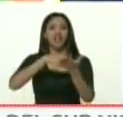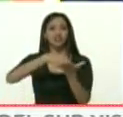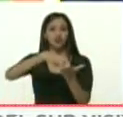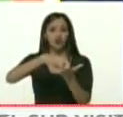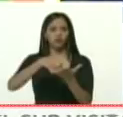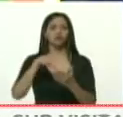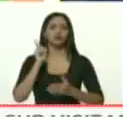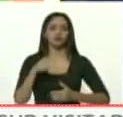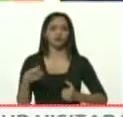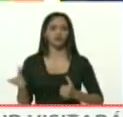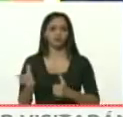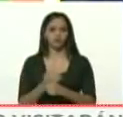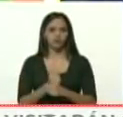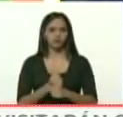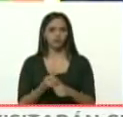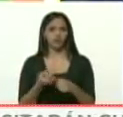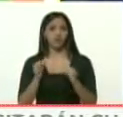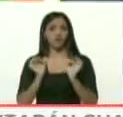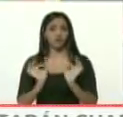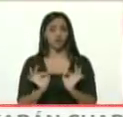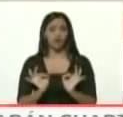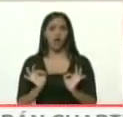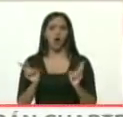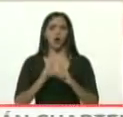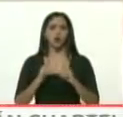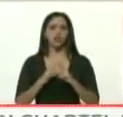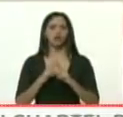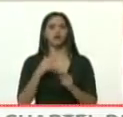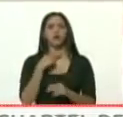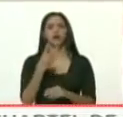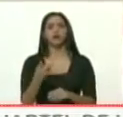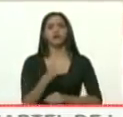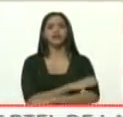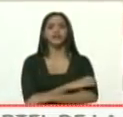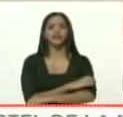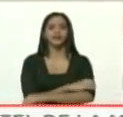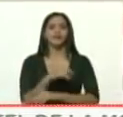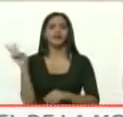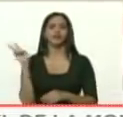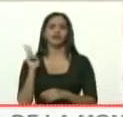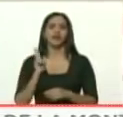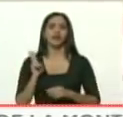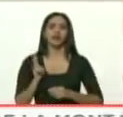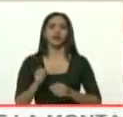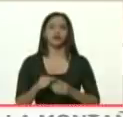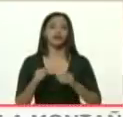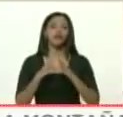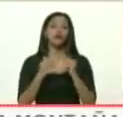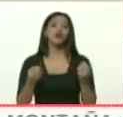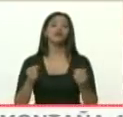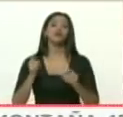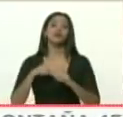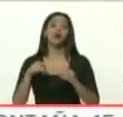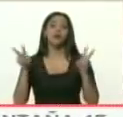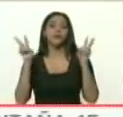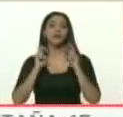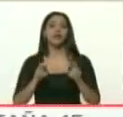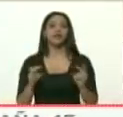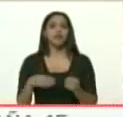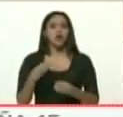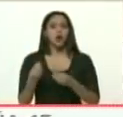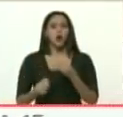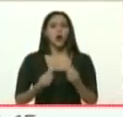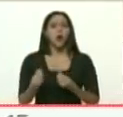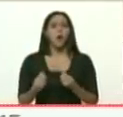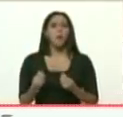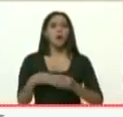sido evidente y es bien conocida con estos voceros de la derecha venezolana. Ministro, este tipo de investigaciones, estos avances, ¿cómo